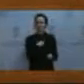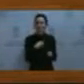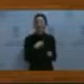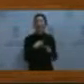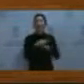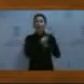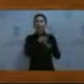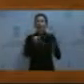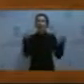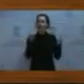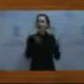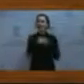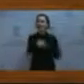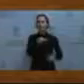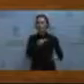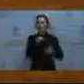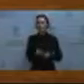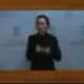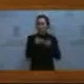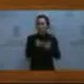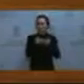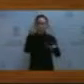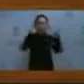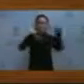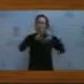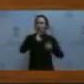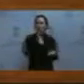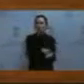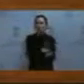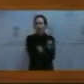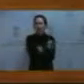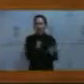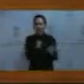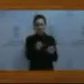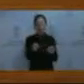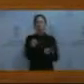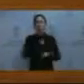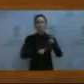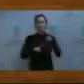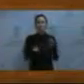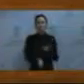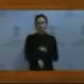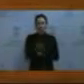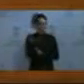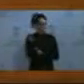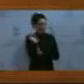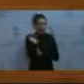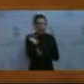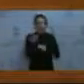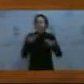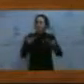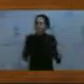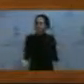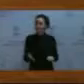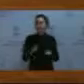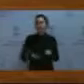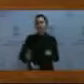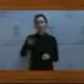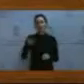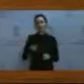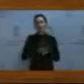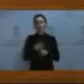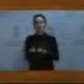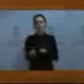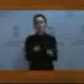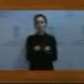y contundente, sin dilaciones, ni dudas o controversias estériles. De hecho, la relevancia que para nuestro Grupo tiene la regulación